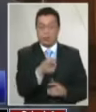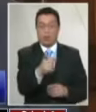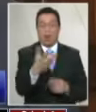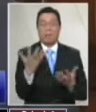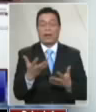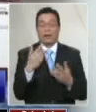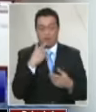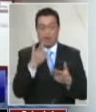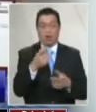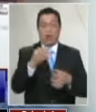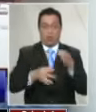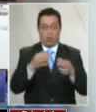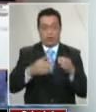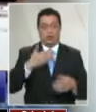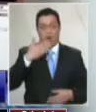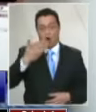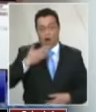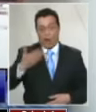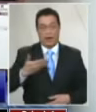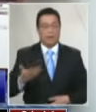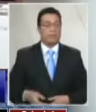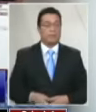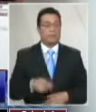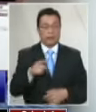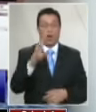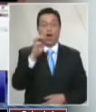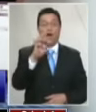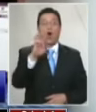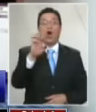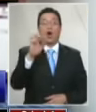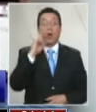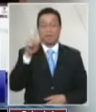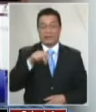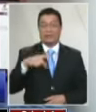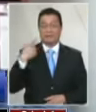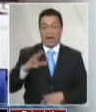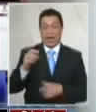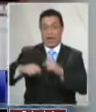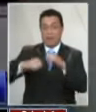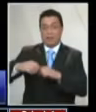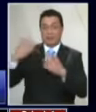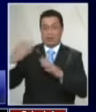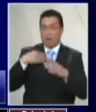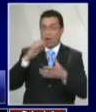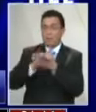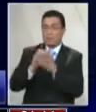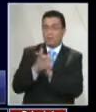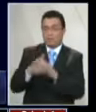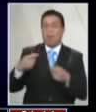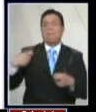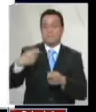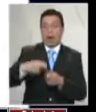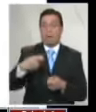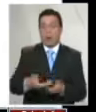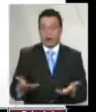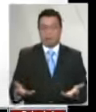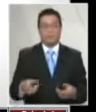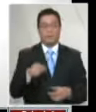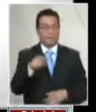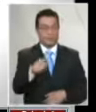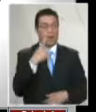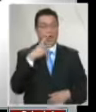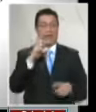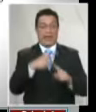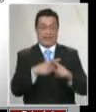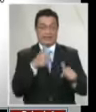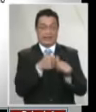llevado un juicio oral da cuenta de cómo Jaime orpis articulaba con la empresa corpesca de estos pagos frente a los fiscales la exasesora Bárbara